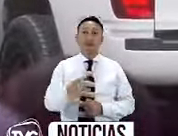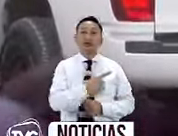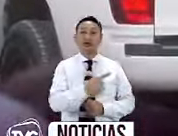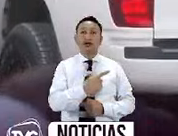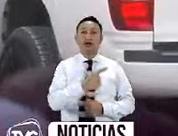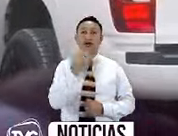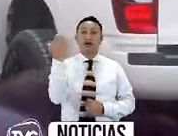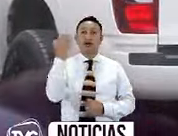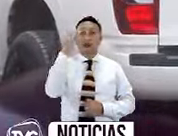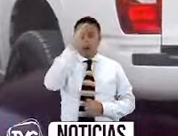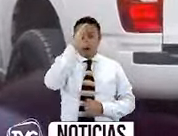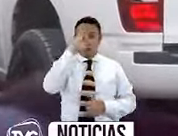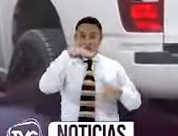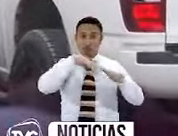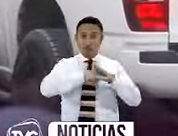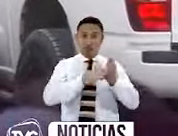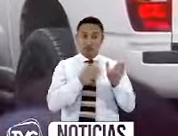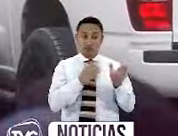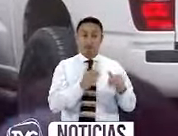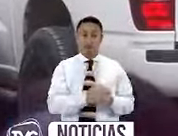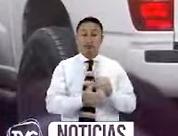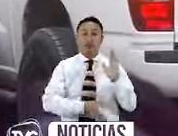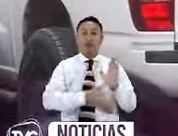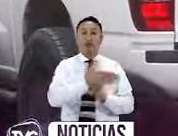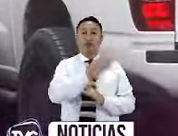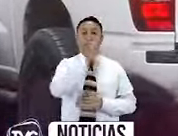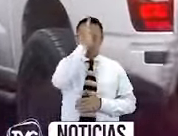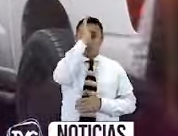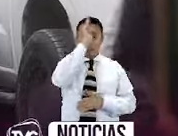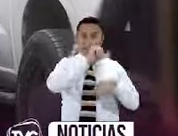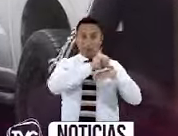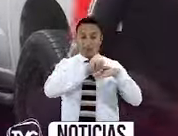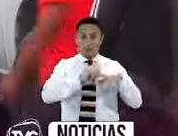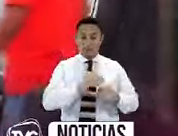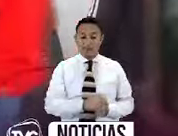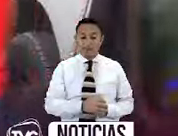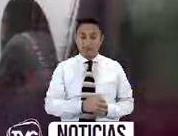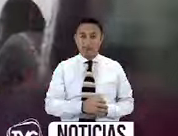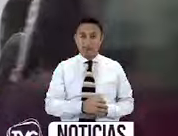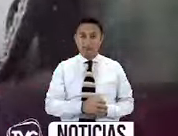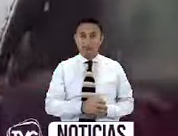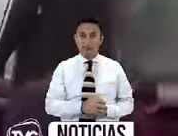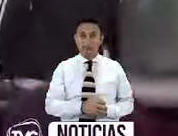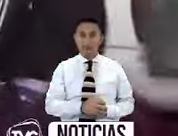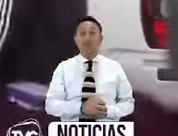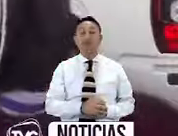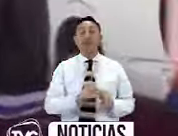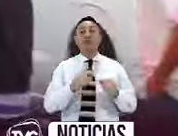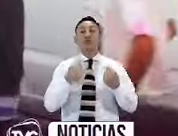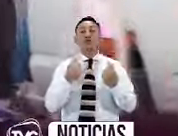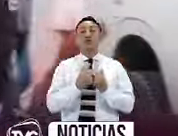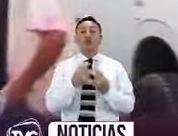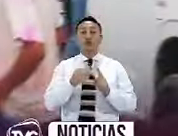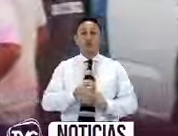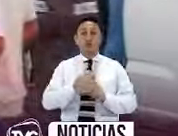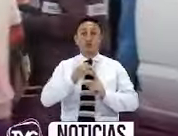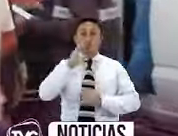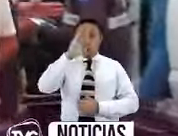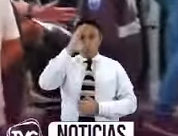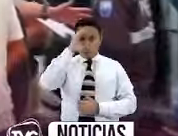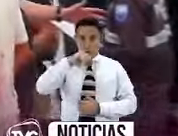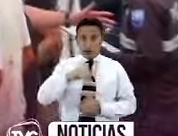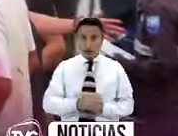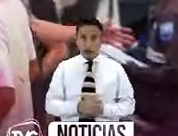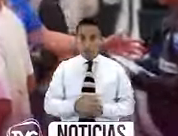de medicina legal y llevarlo a la morgue. Desde entonces, las unidades especializadas de la Policía Nacional